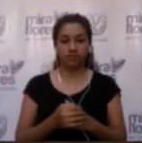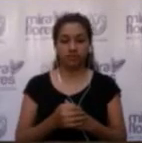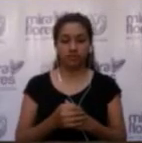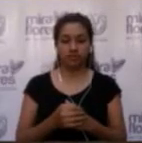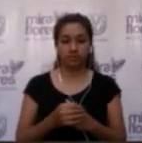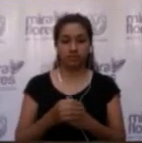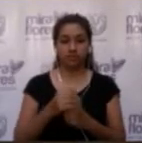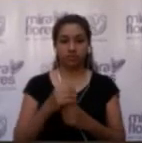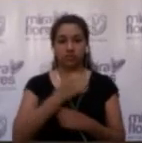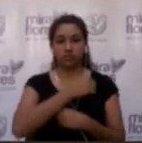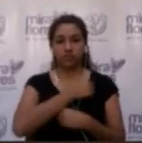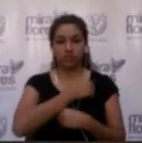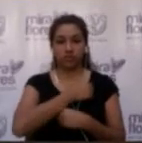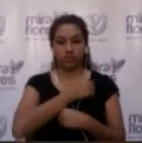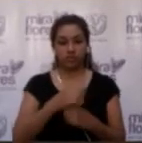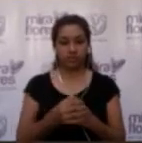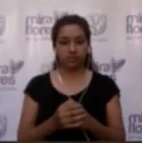Señora Susana Estilis Watson.